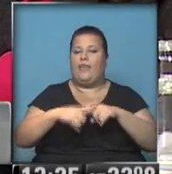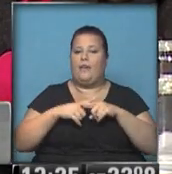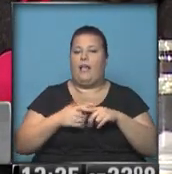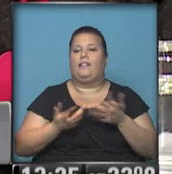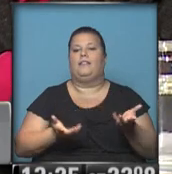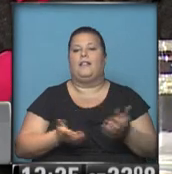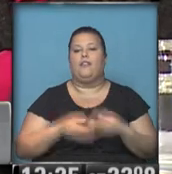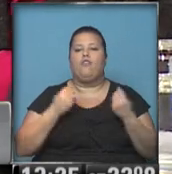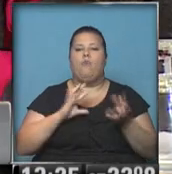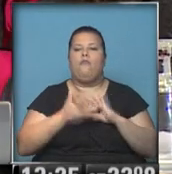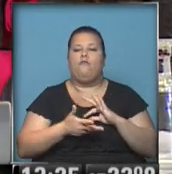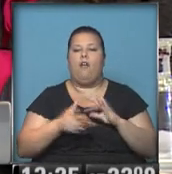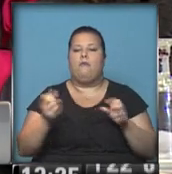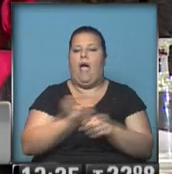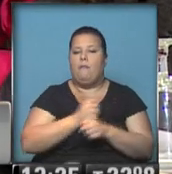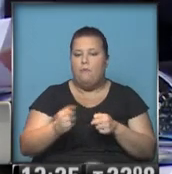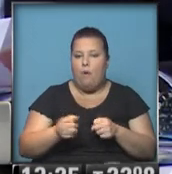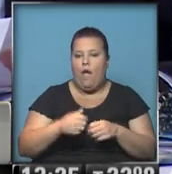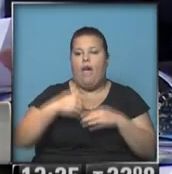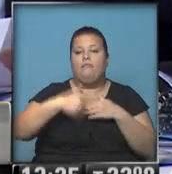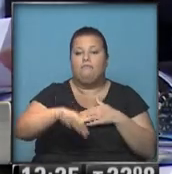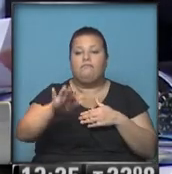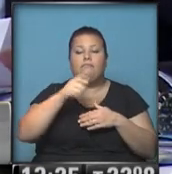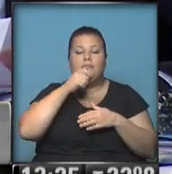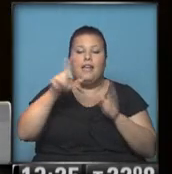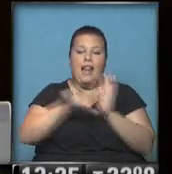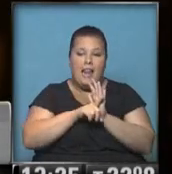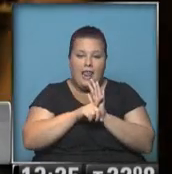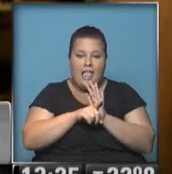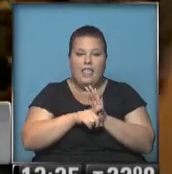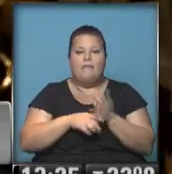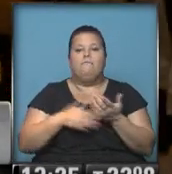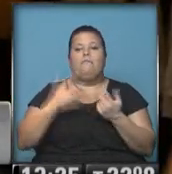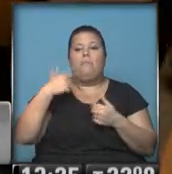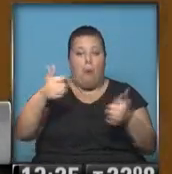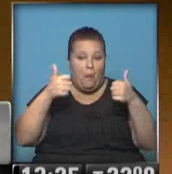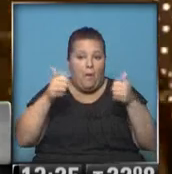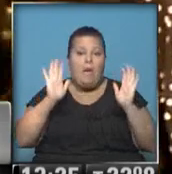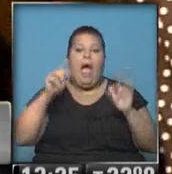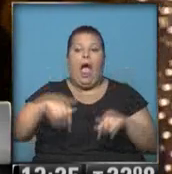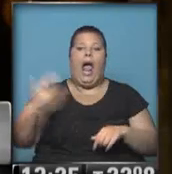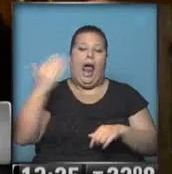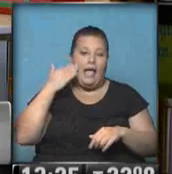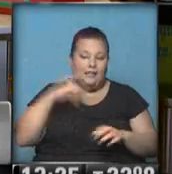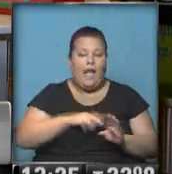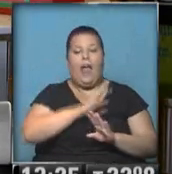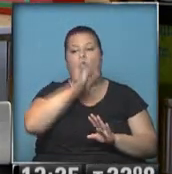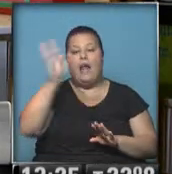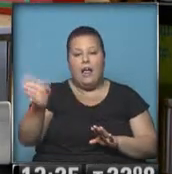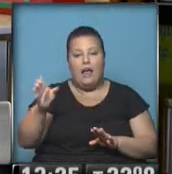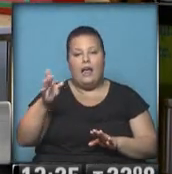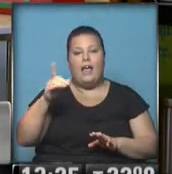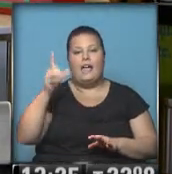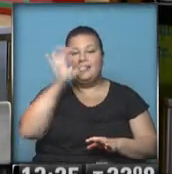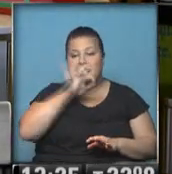y cómo se va a ir implementando a partir de que las leyes sean sancionadas. Así que un éxito, y ahora estamos a la tarde yendo para la ciudad